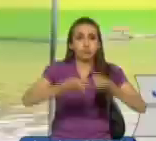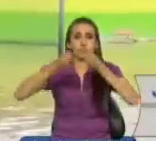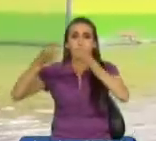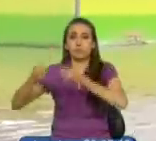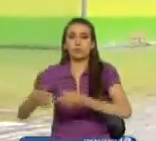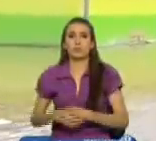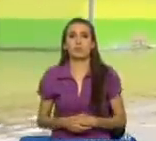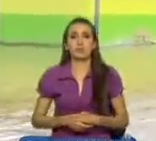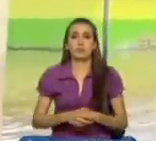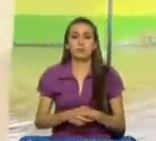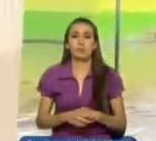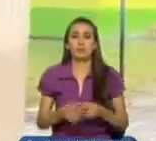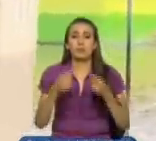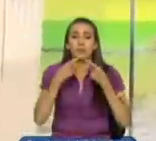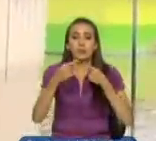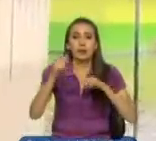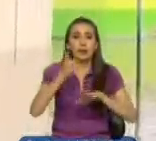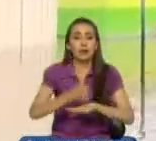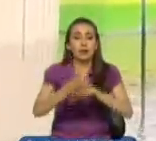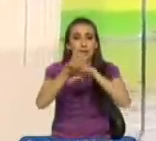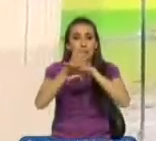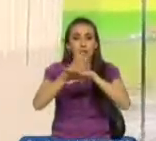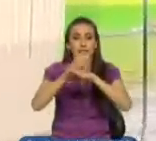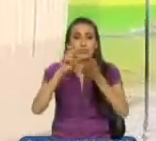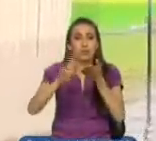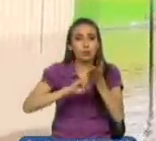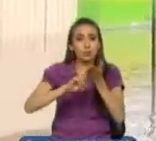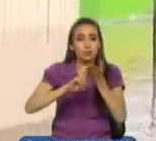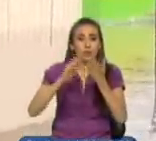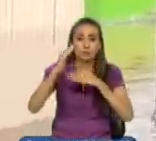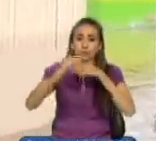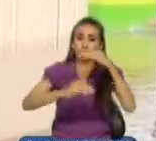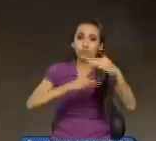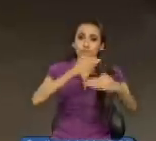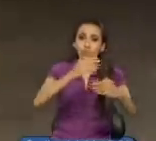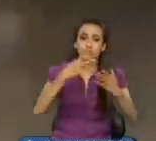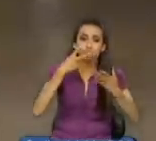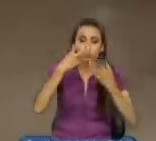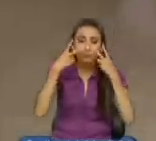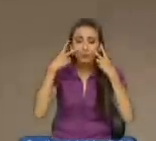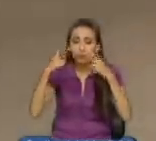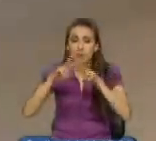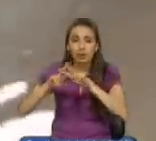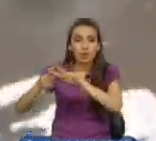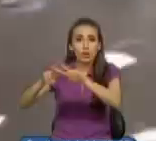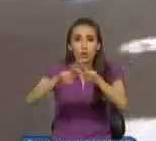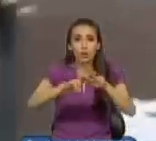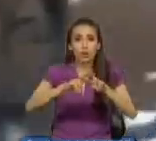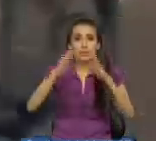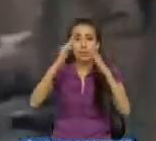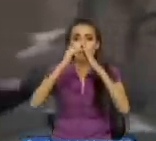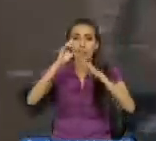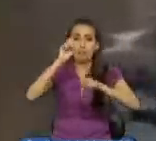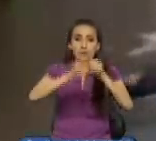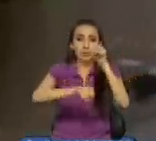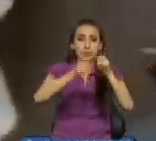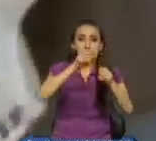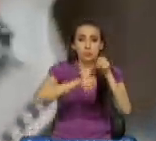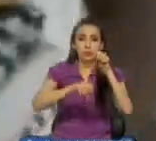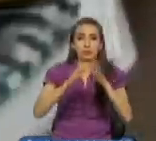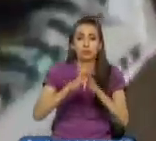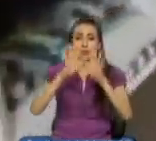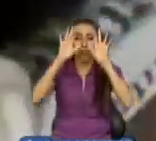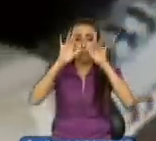vehículos las autoridades se mantienen en sesión permanente mientras se realiza un mapeo de las zonas y de las viviendas afectadas desde la